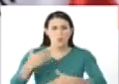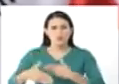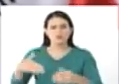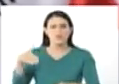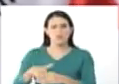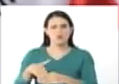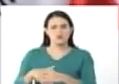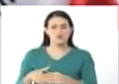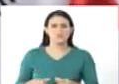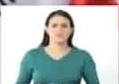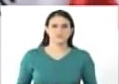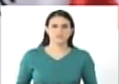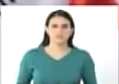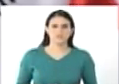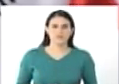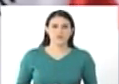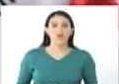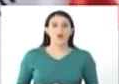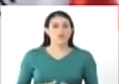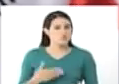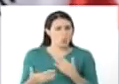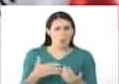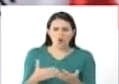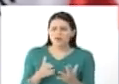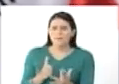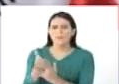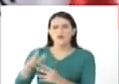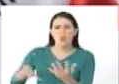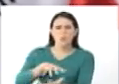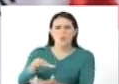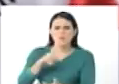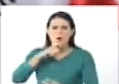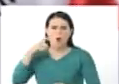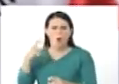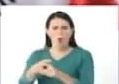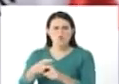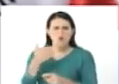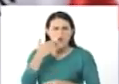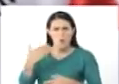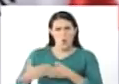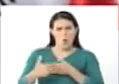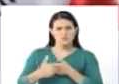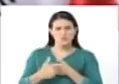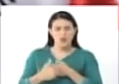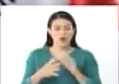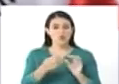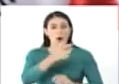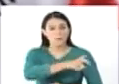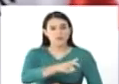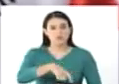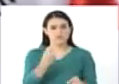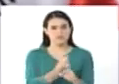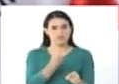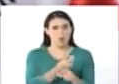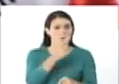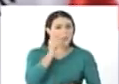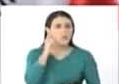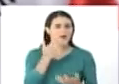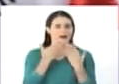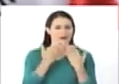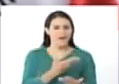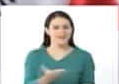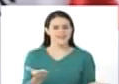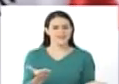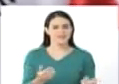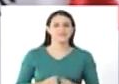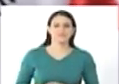de las fases de este proceso electoral, aún en medio de campañas de asedio y odio en su contra. A todas y todos